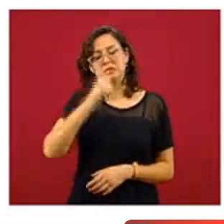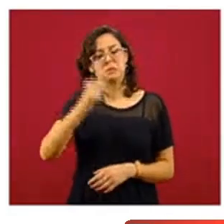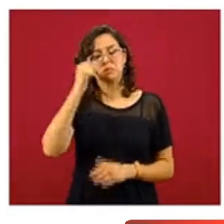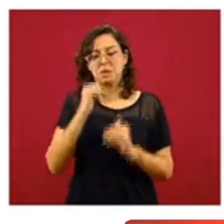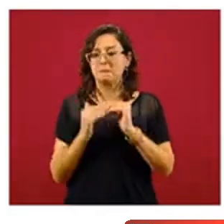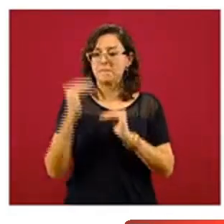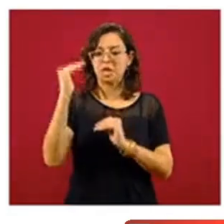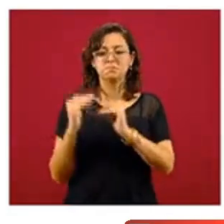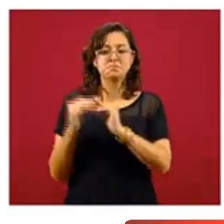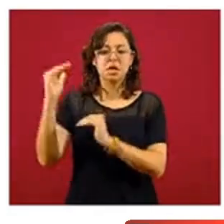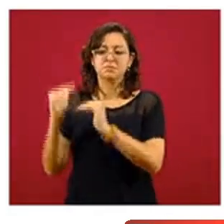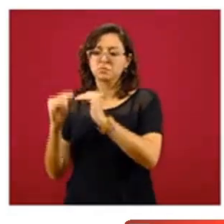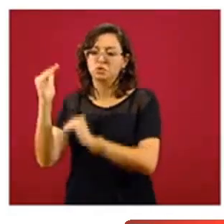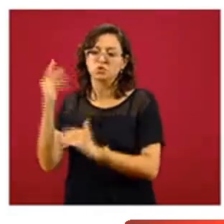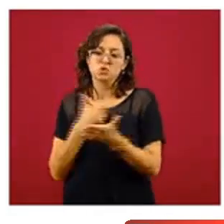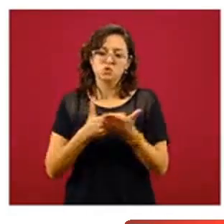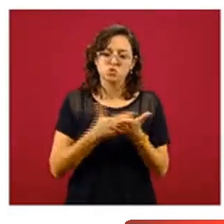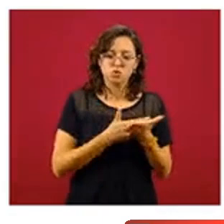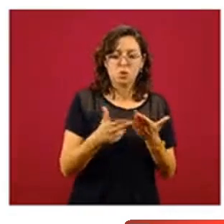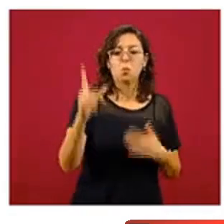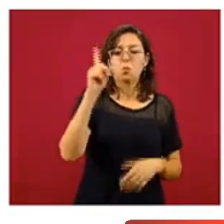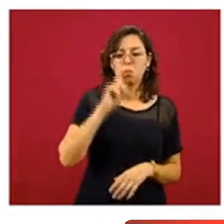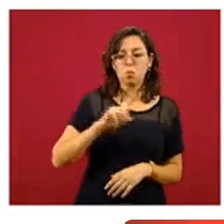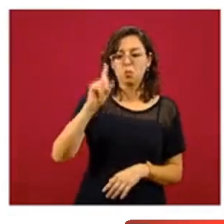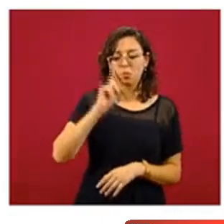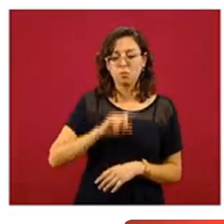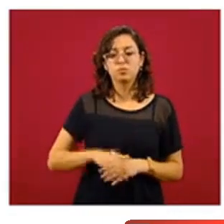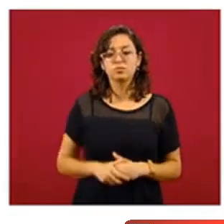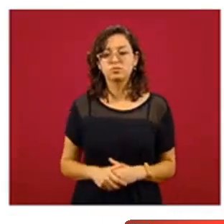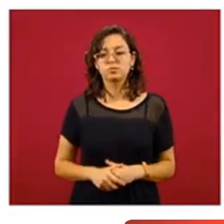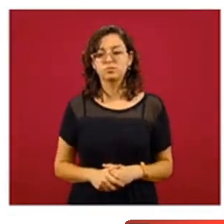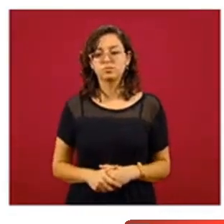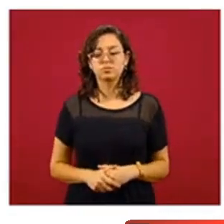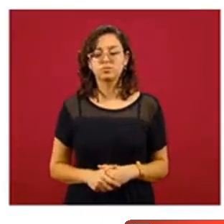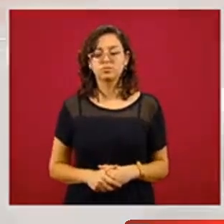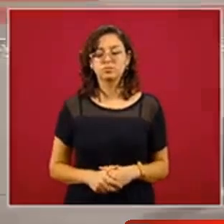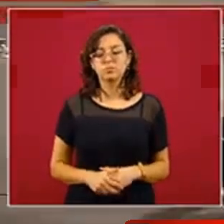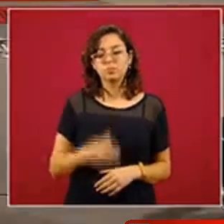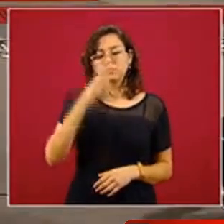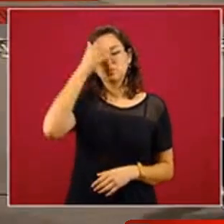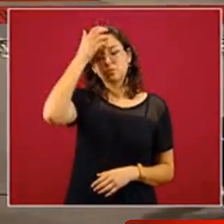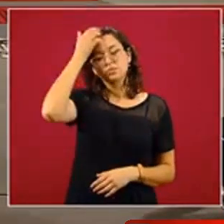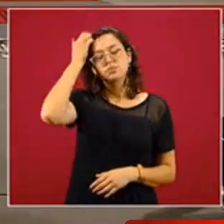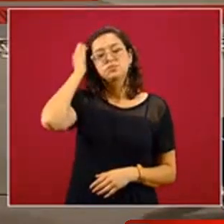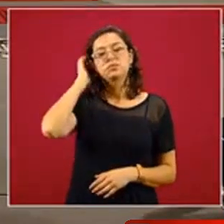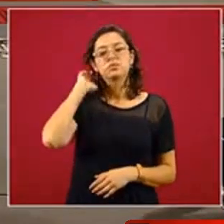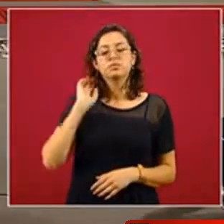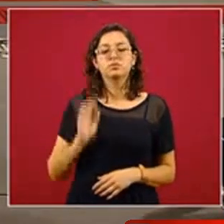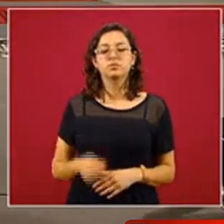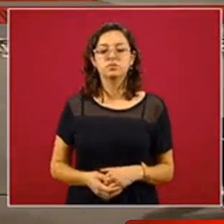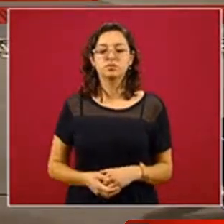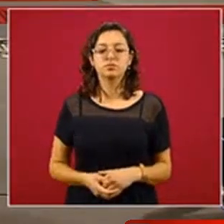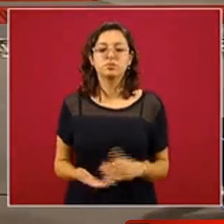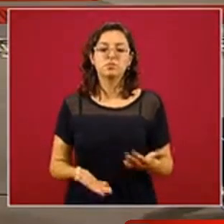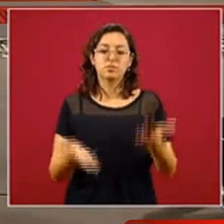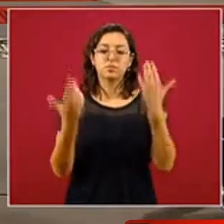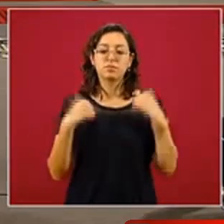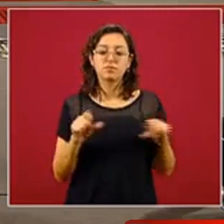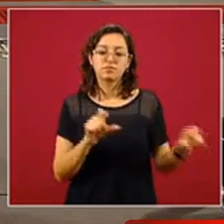las barras de color rosa, que son los que representan al sexo femenino. Si vemos la siguiente